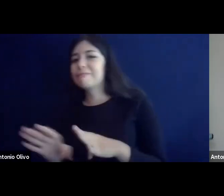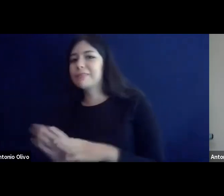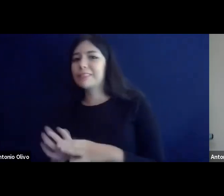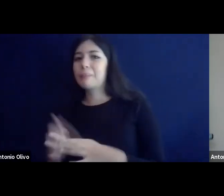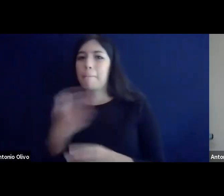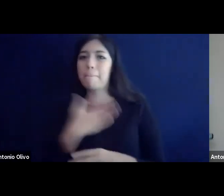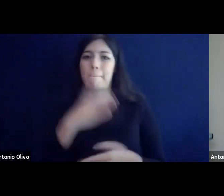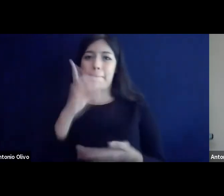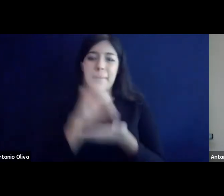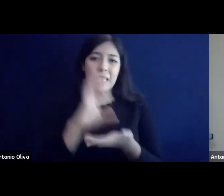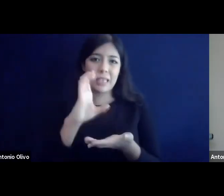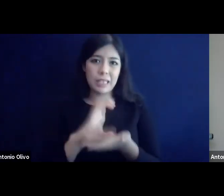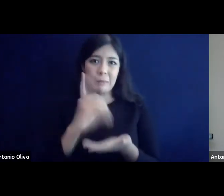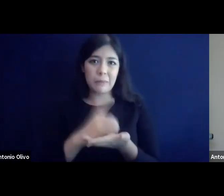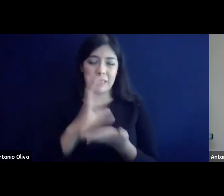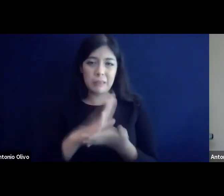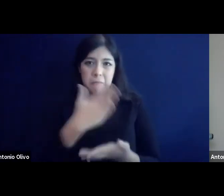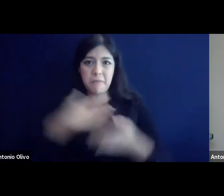una discapacidad motriz,